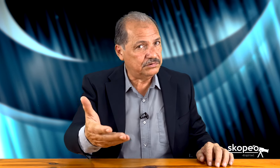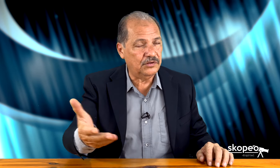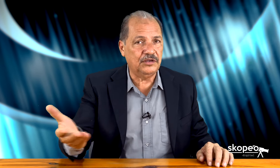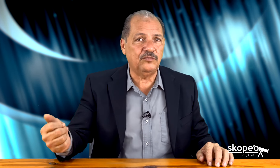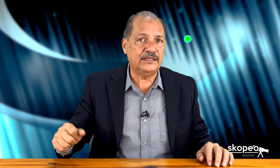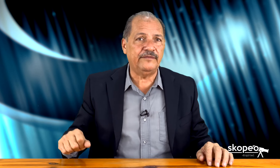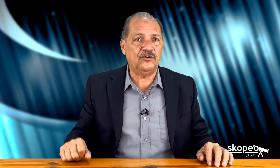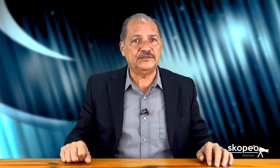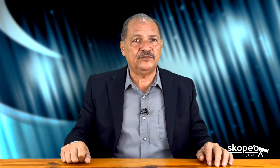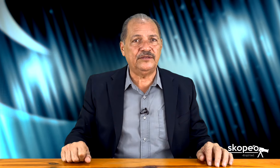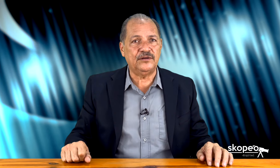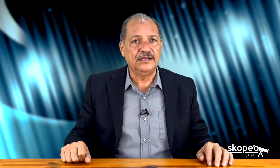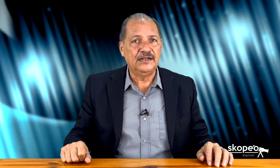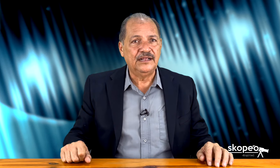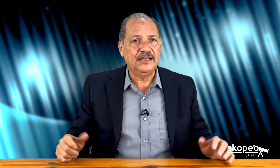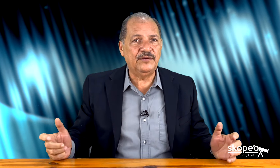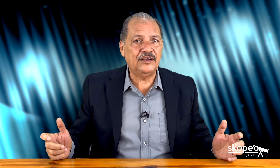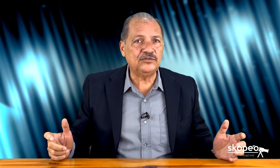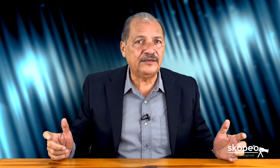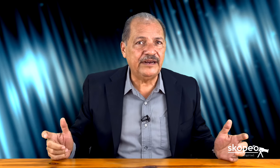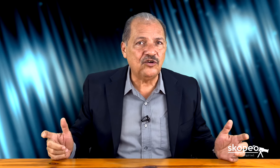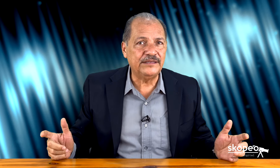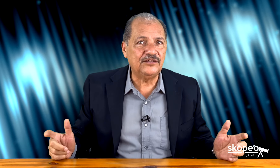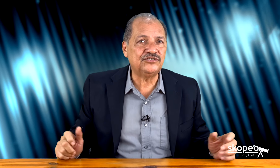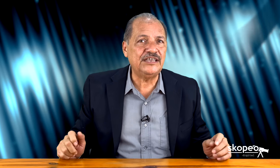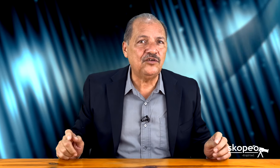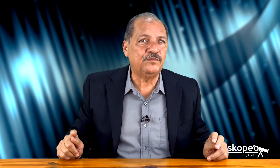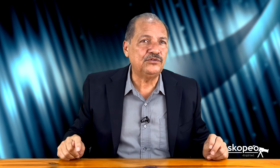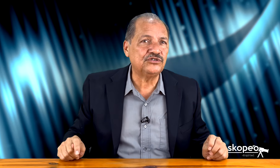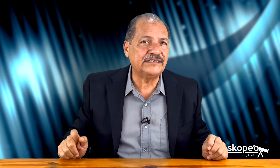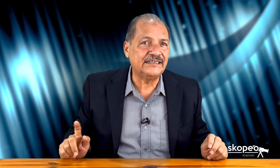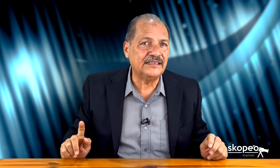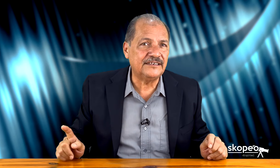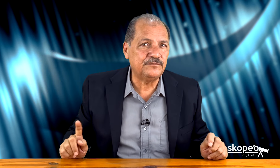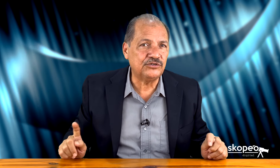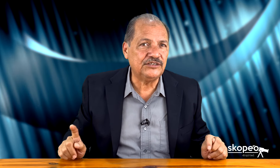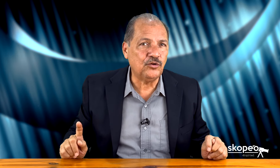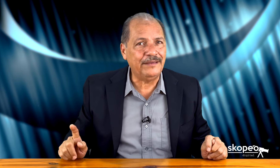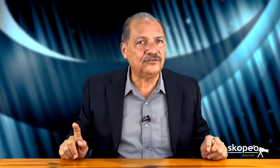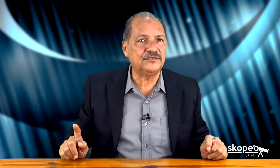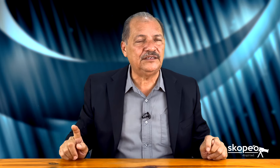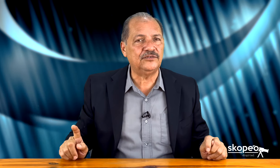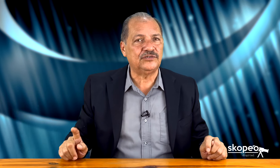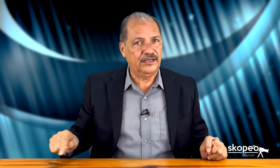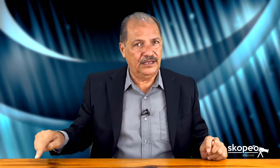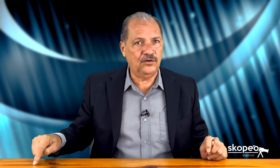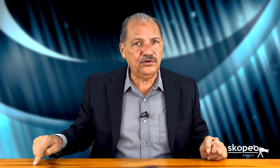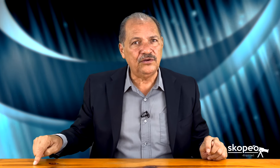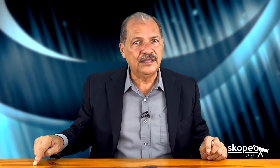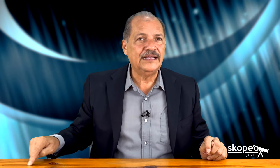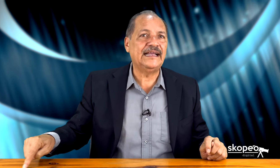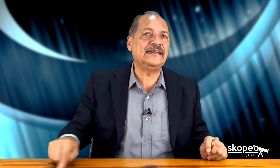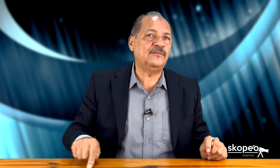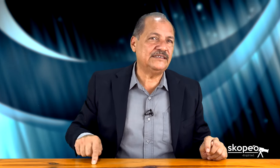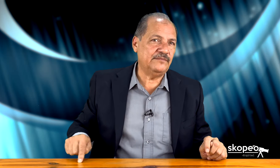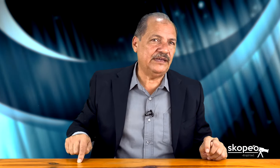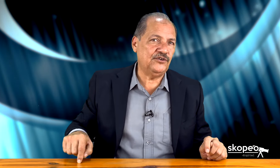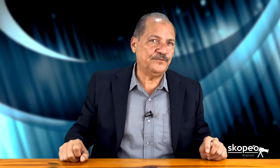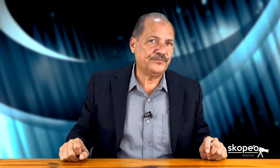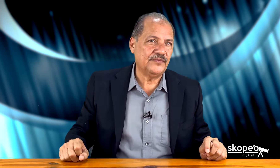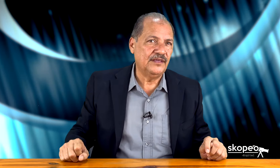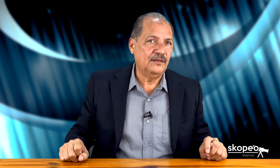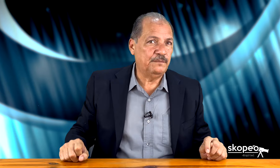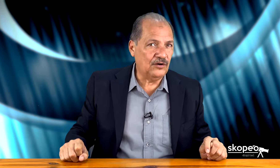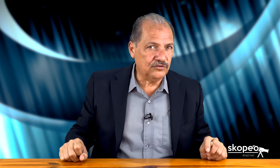anterior, lo que comentaba López Obrador. En Veracruz se habrían cometido 5.73% menos delitos en junio que en el mes de